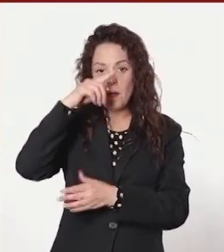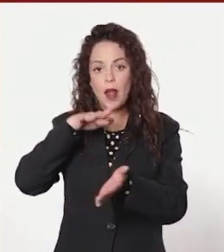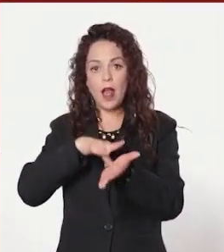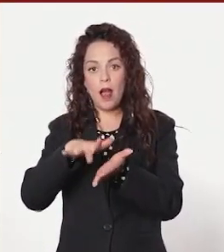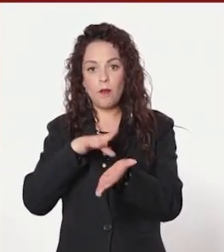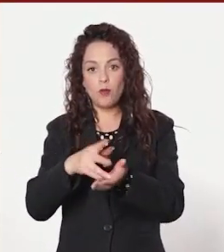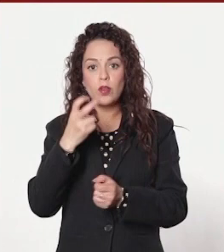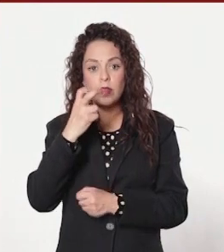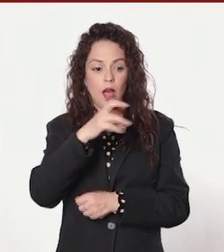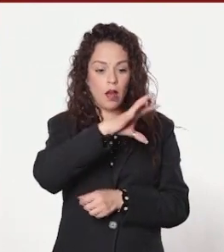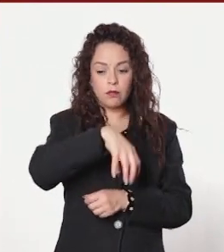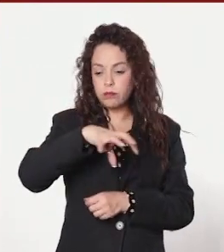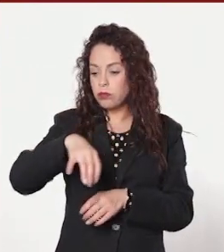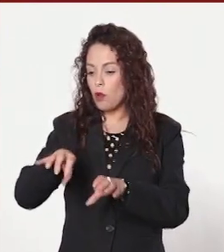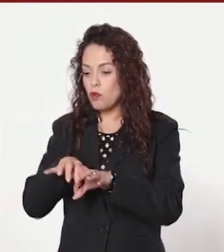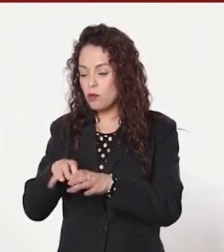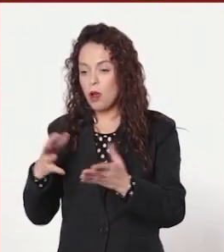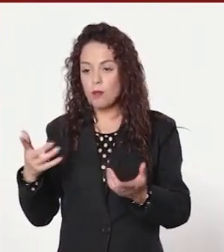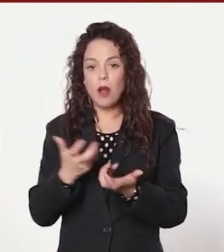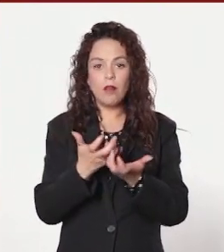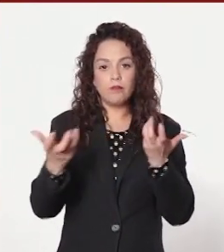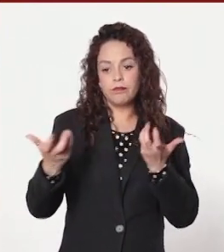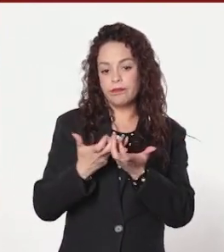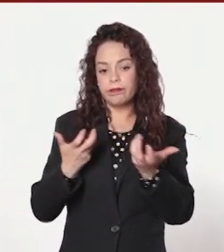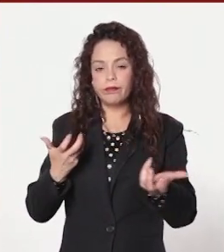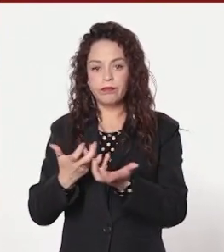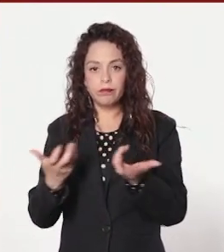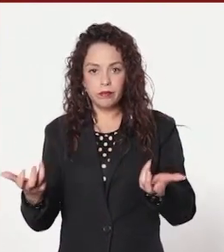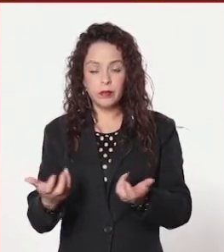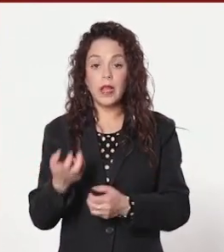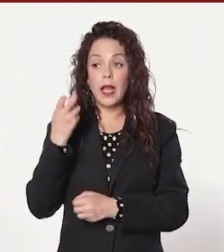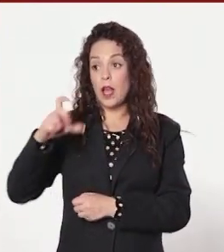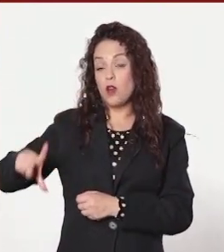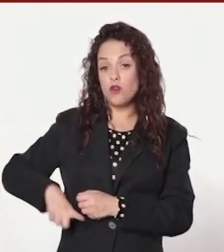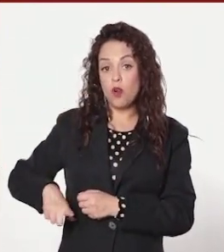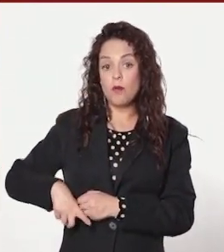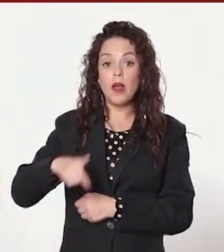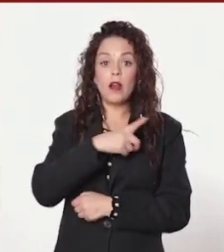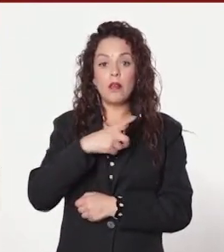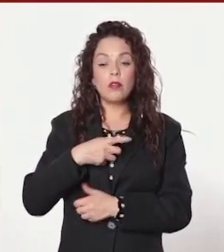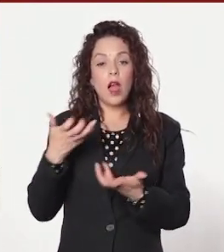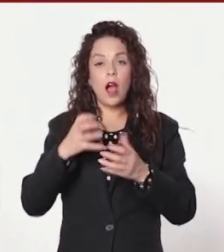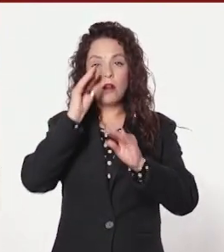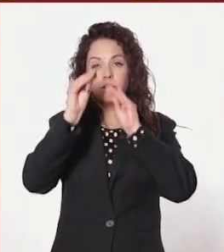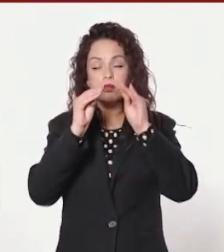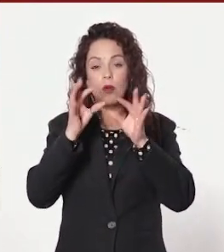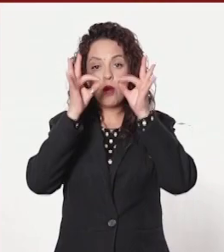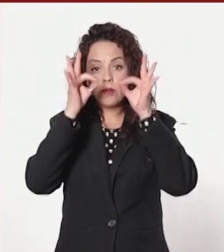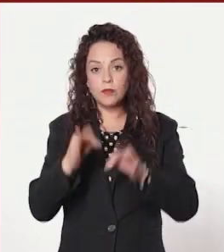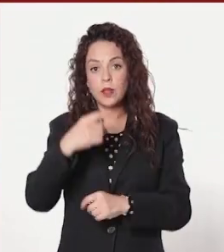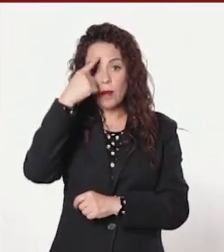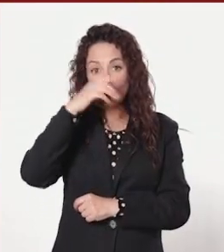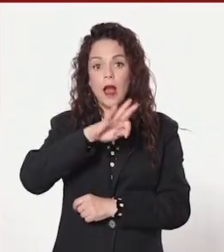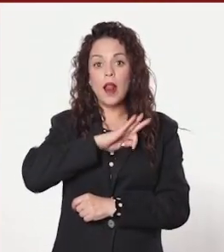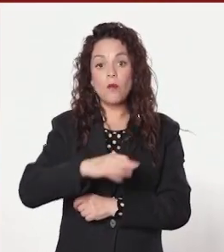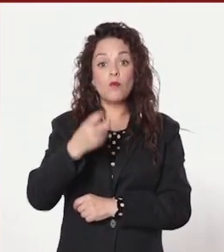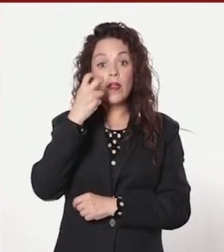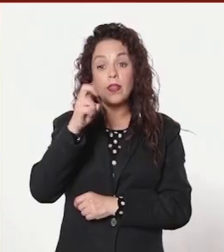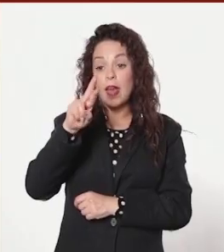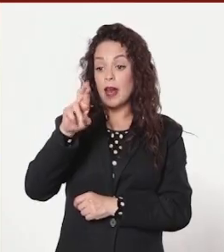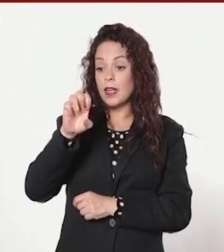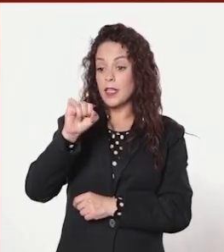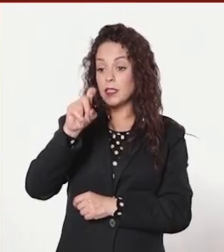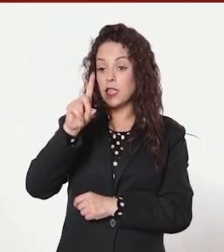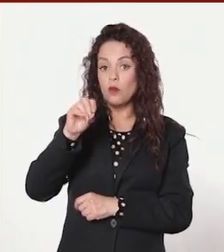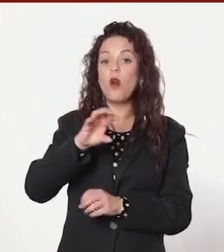y reciclaje, y el gobierno creando la legislación y infraestructura adecuada para lograr el acopio y reciclaje de los residuos. Oye, Sofía,